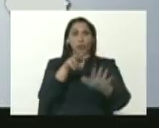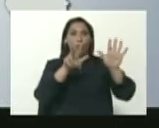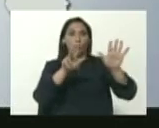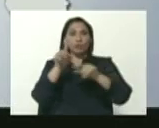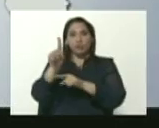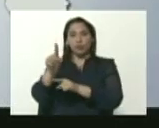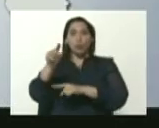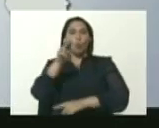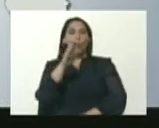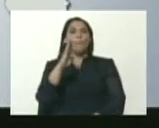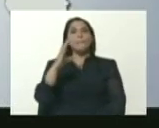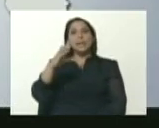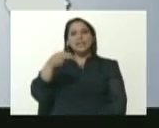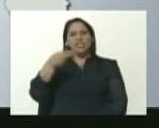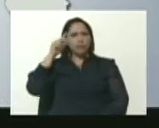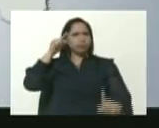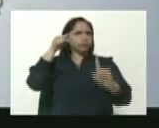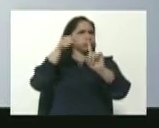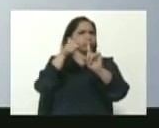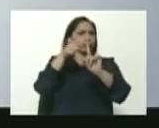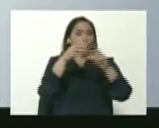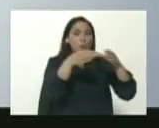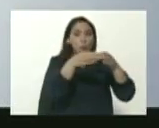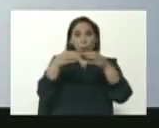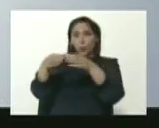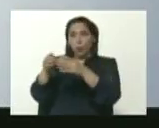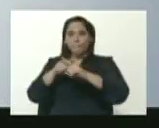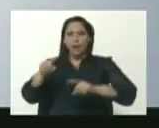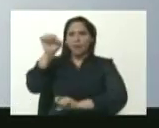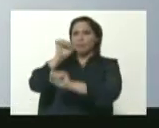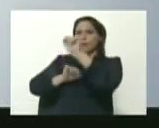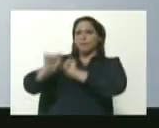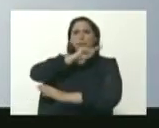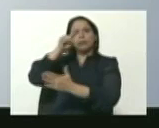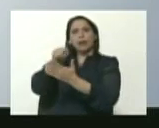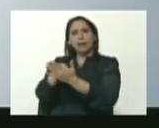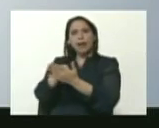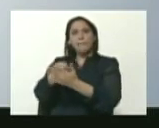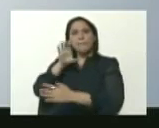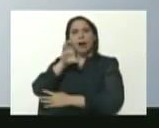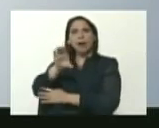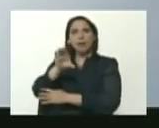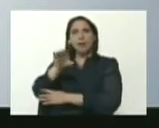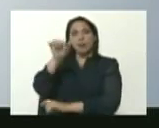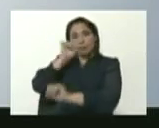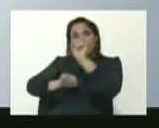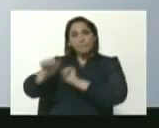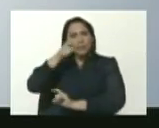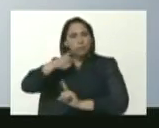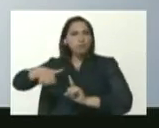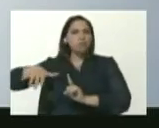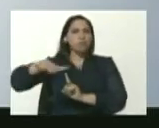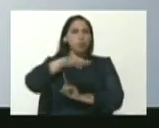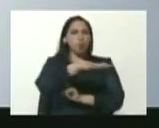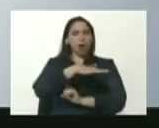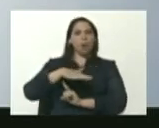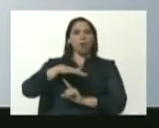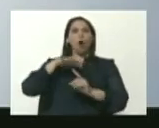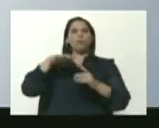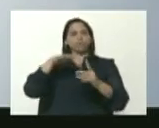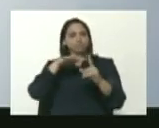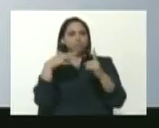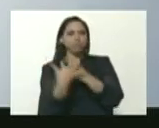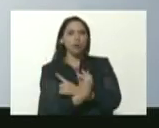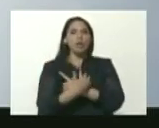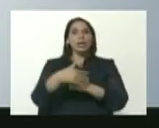14.381 VC. Su objetivo, la Organización para la Defensa Integral de la Nación. La defensa del pueblo en los ámbitos